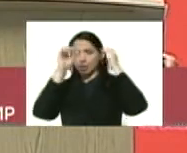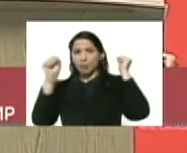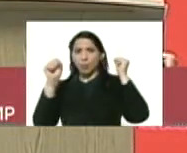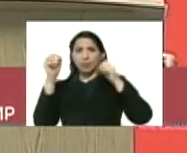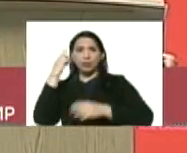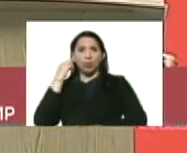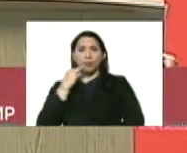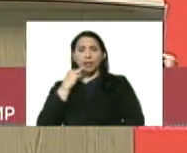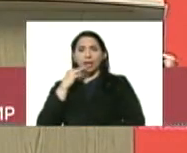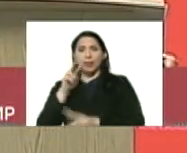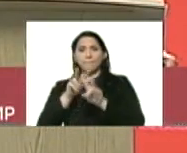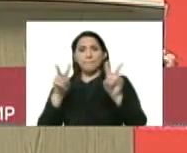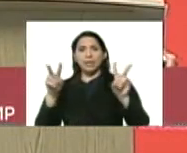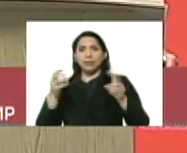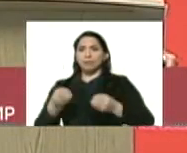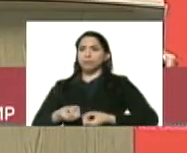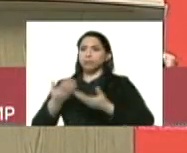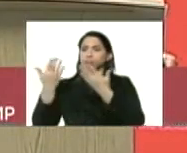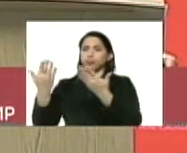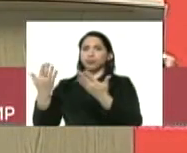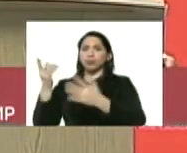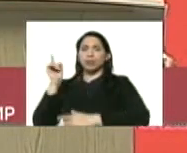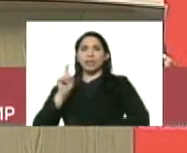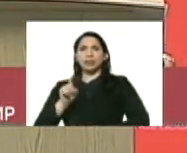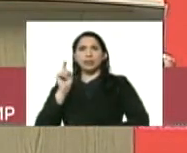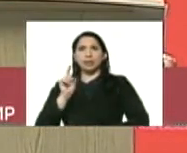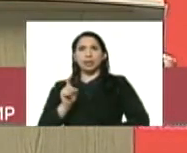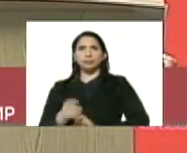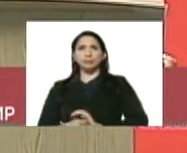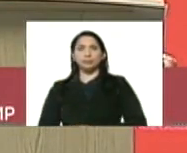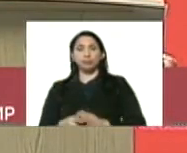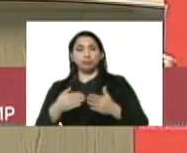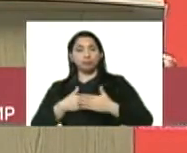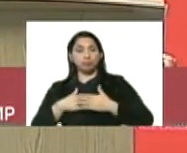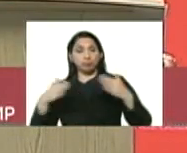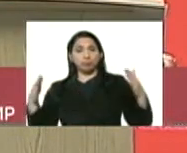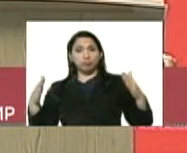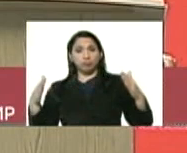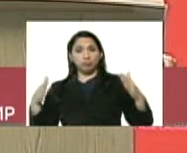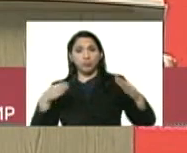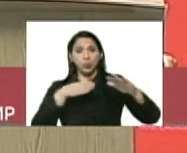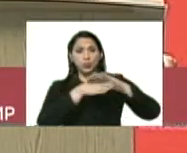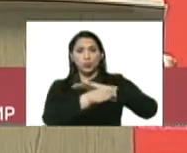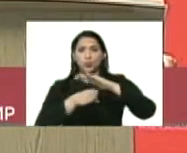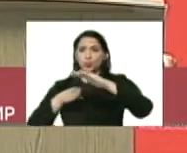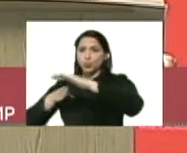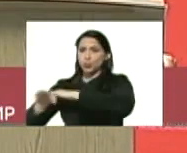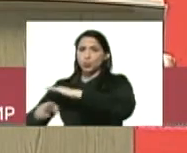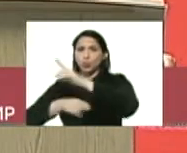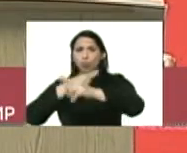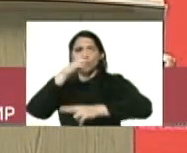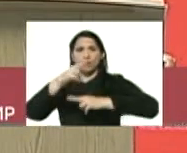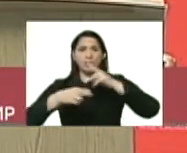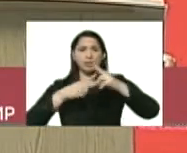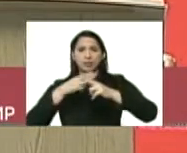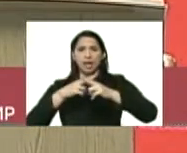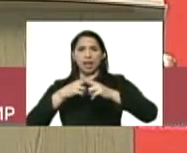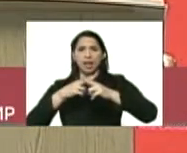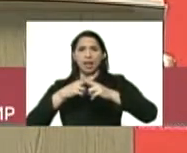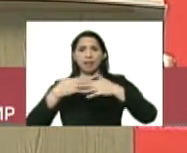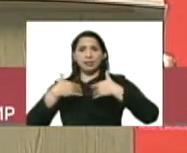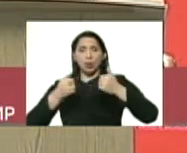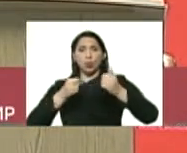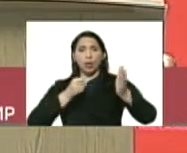paz, ha llevado la necesidad de garantizar el acceso universal a la salud